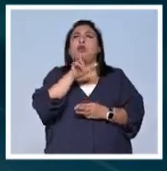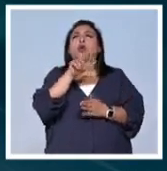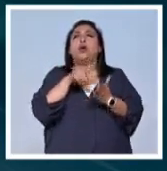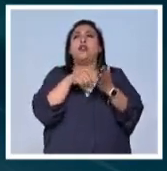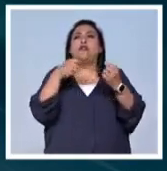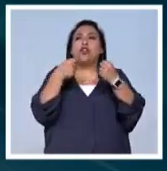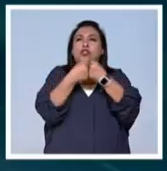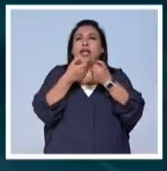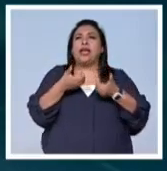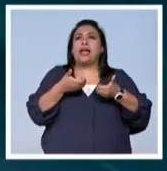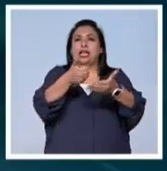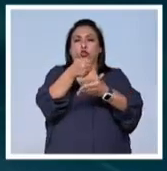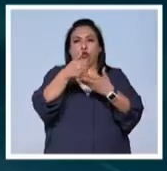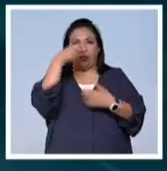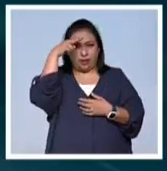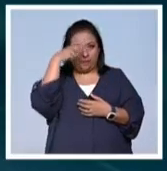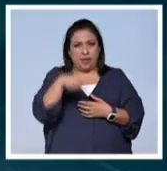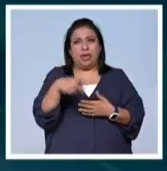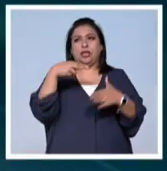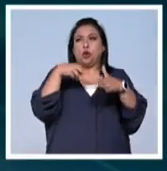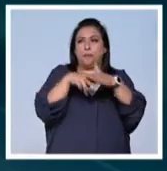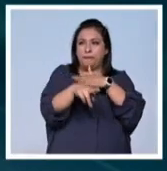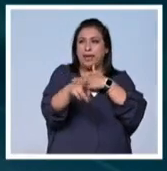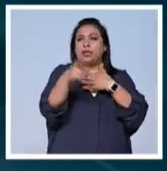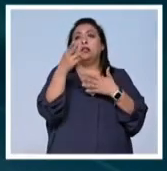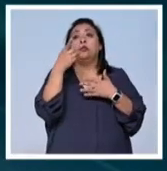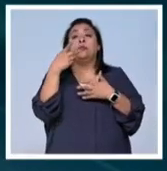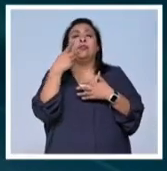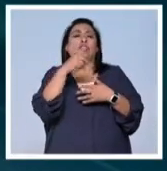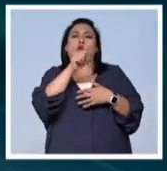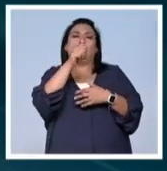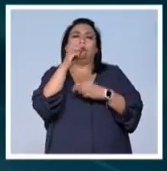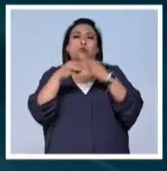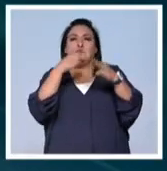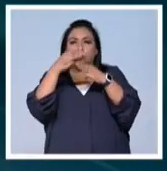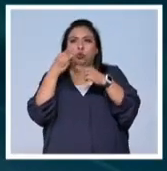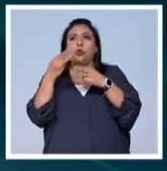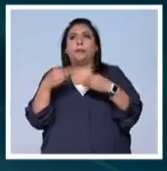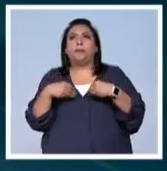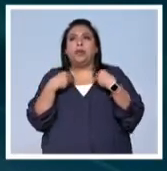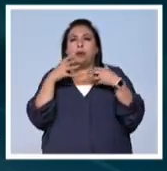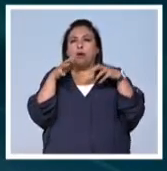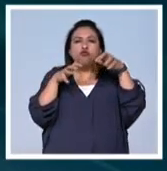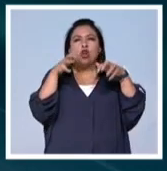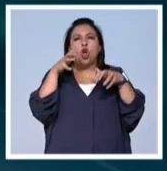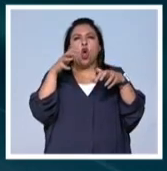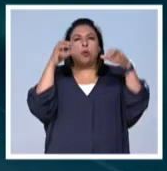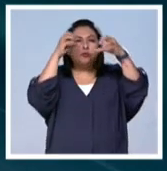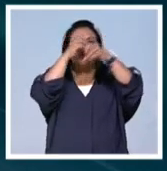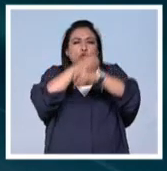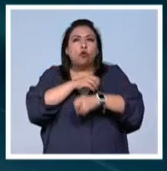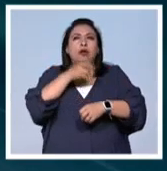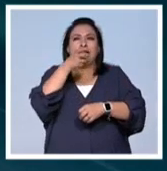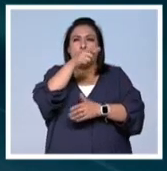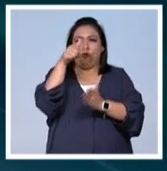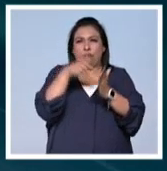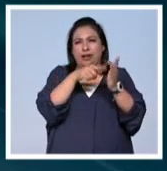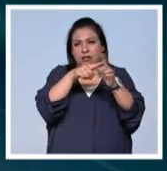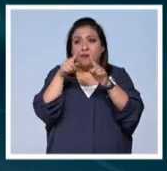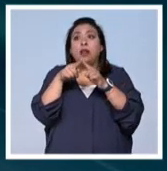en las calles de la Ciudad de México en el metro y en su mundos en donde habitan criaturas de la oscuridad por todos estos lugares